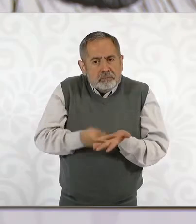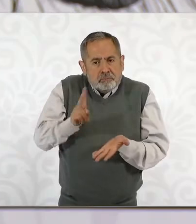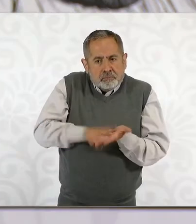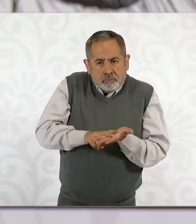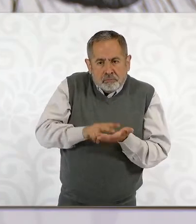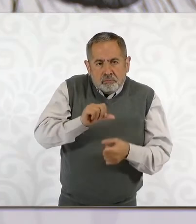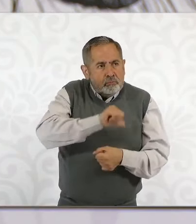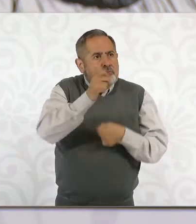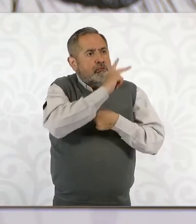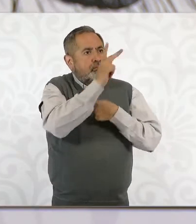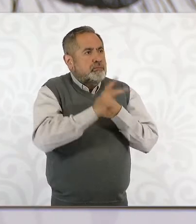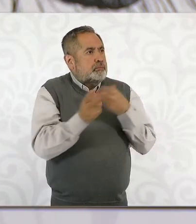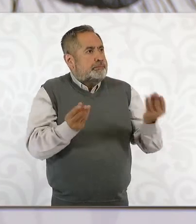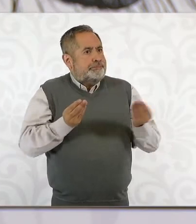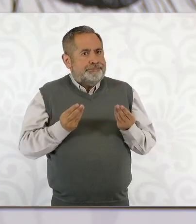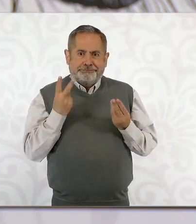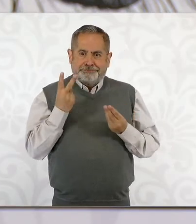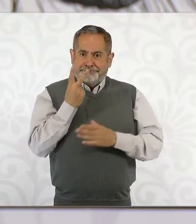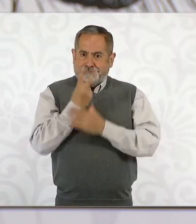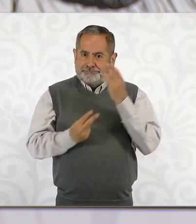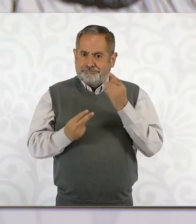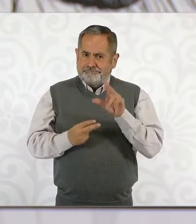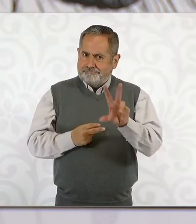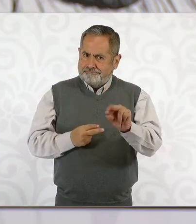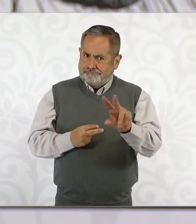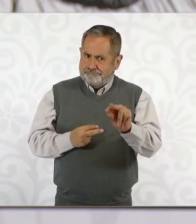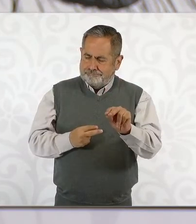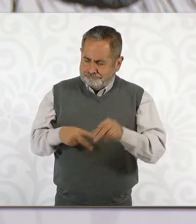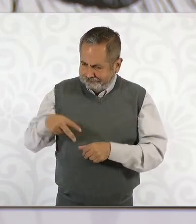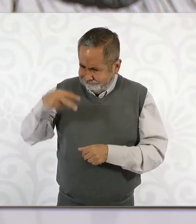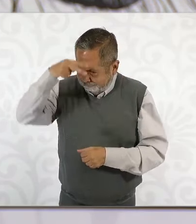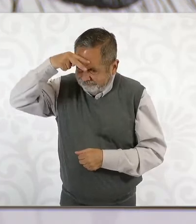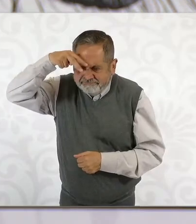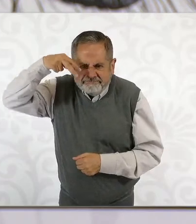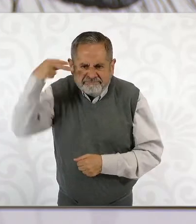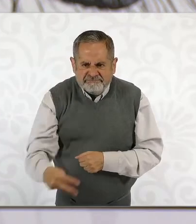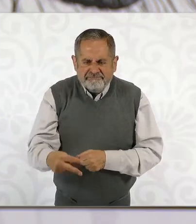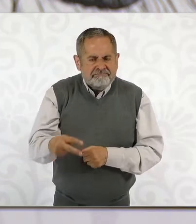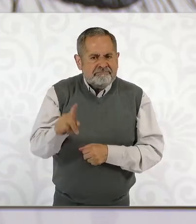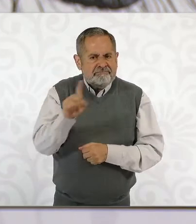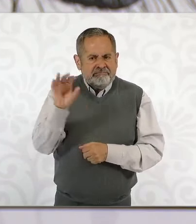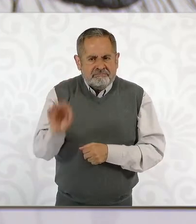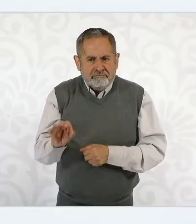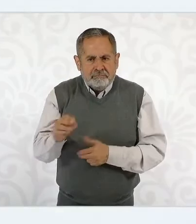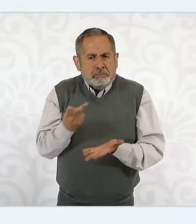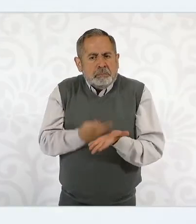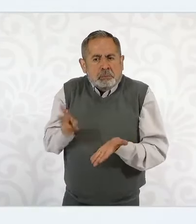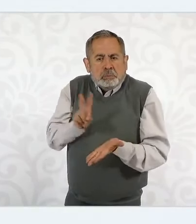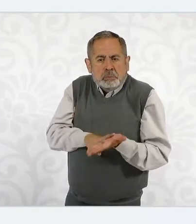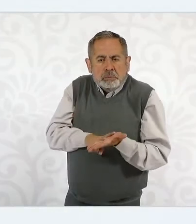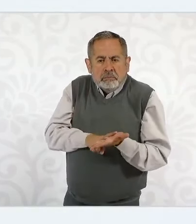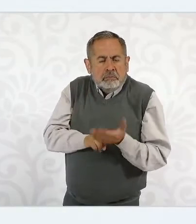O sea, eres mexicano y mexicano, punto. Porque si tienes doble